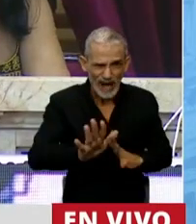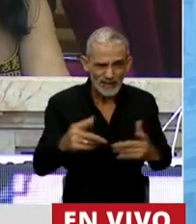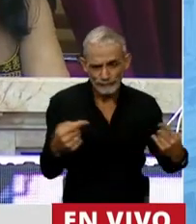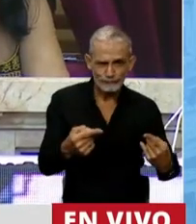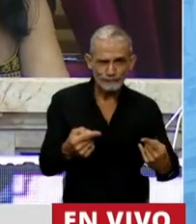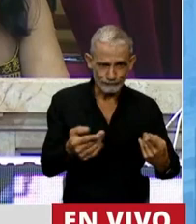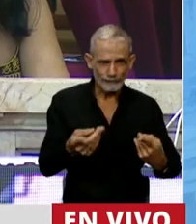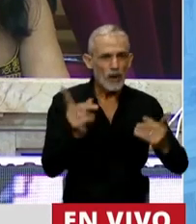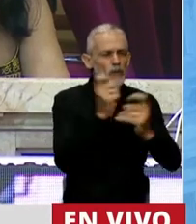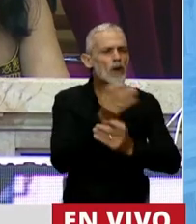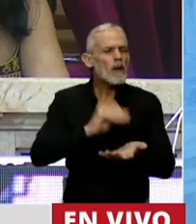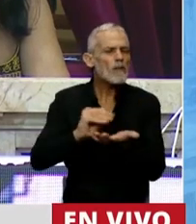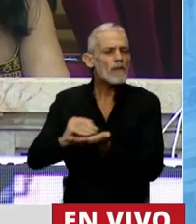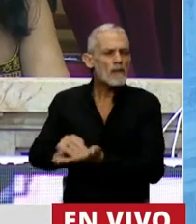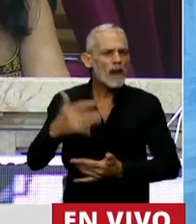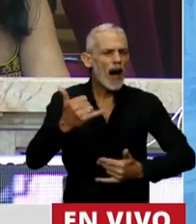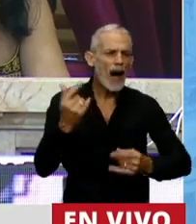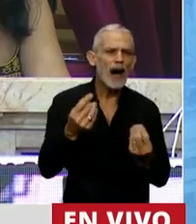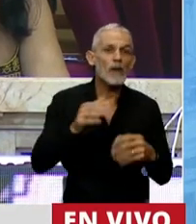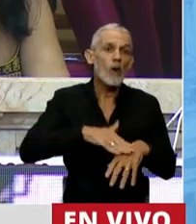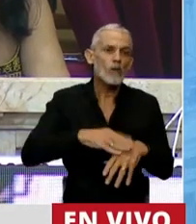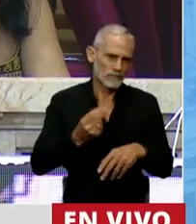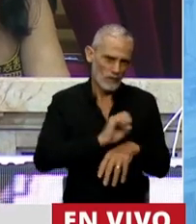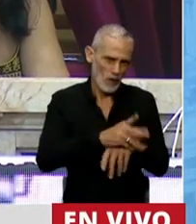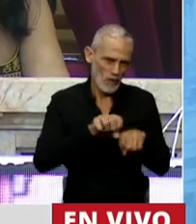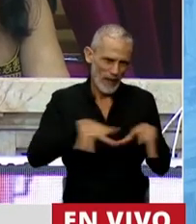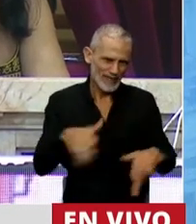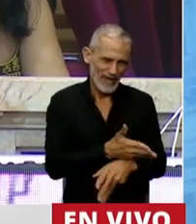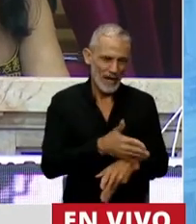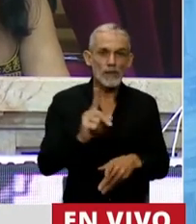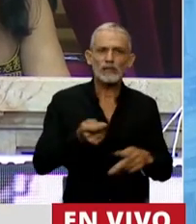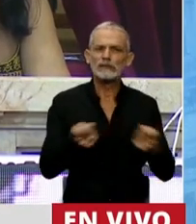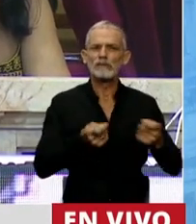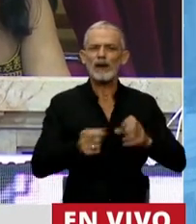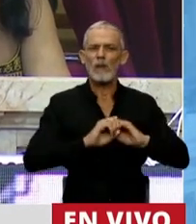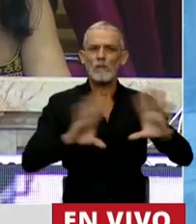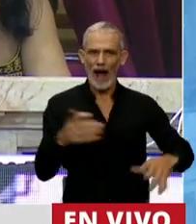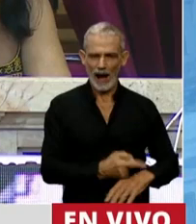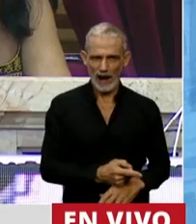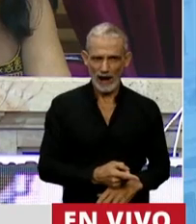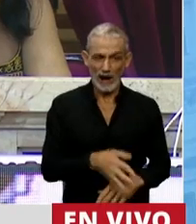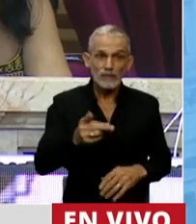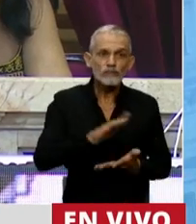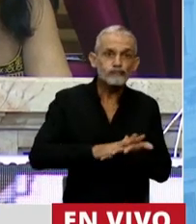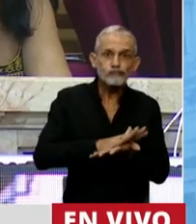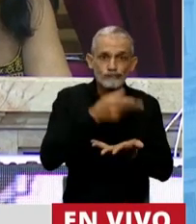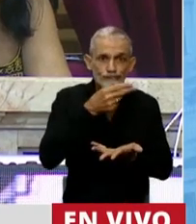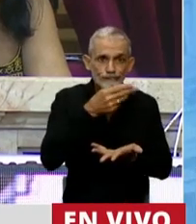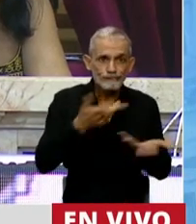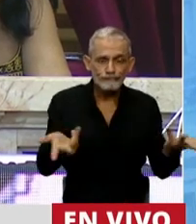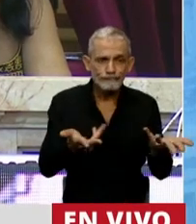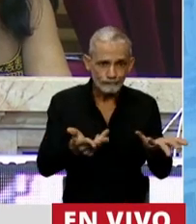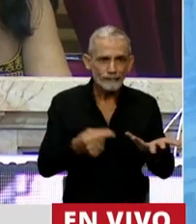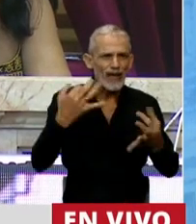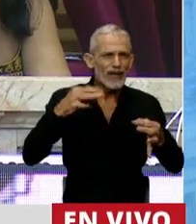a los innumerables problemas que se generaron a raíz de la pandemia y de su mala administración, que siguen sin respuestas y que sin